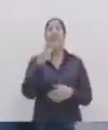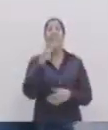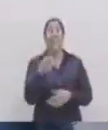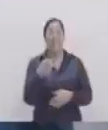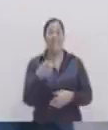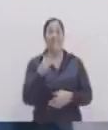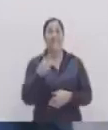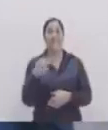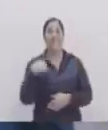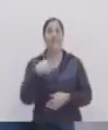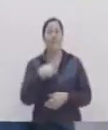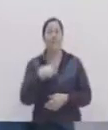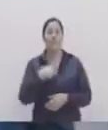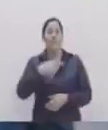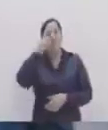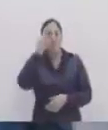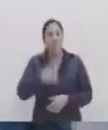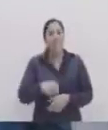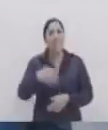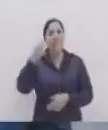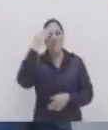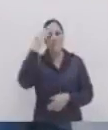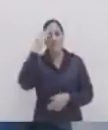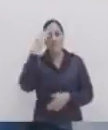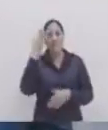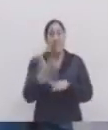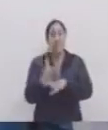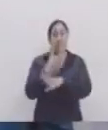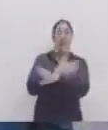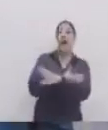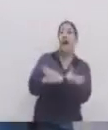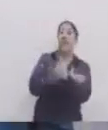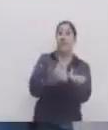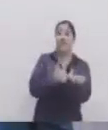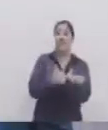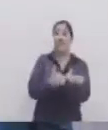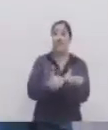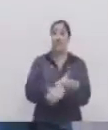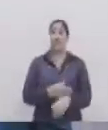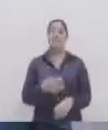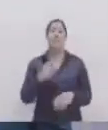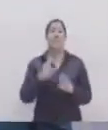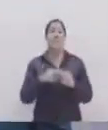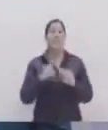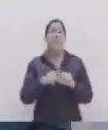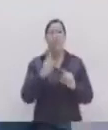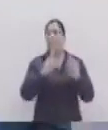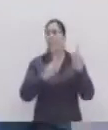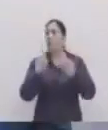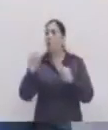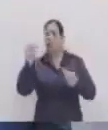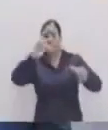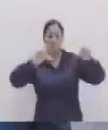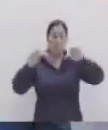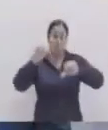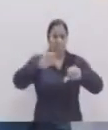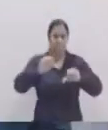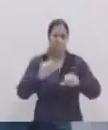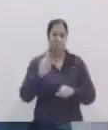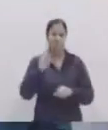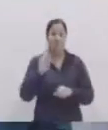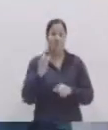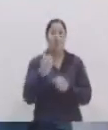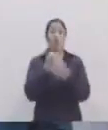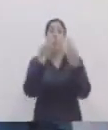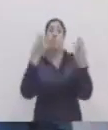¿Estamos? Y eso es lo que tenemos que establecer antes de empezar a nombrar cualquier compuesto químico. Ajá. El número de